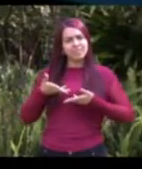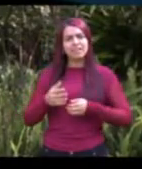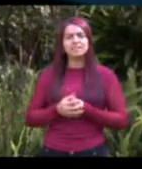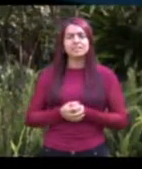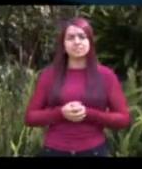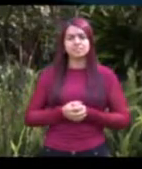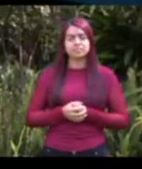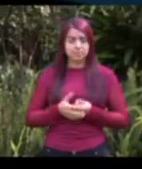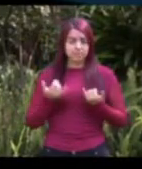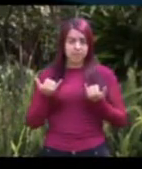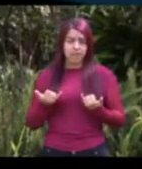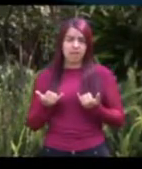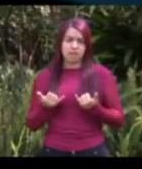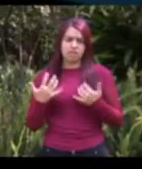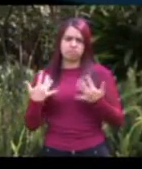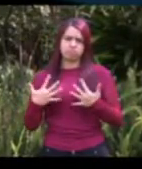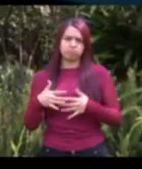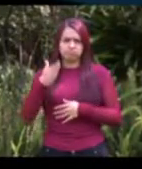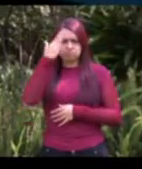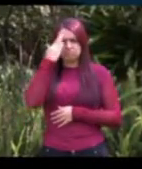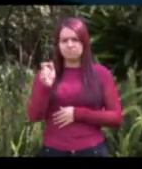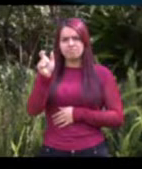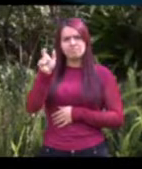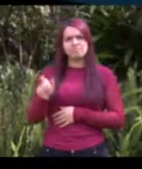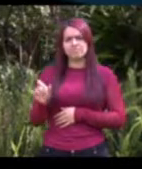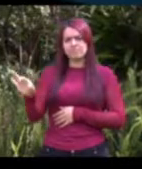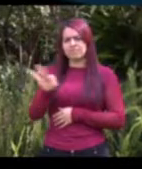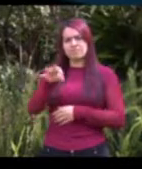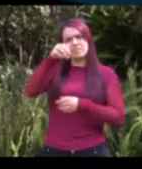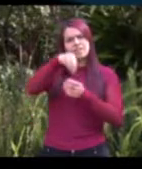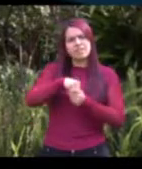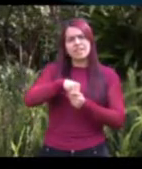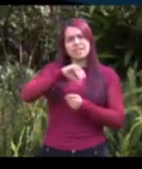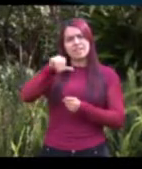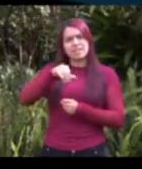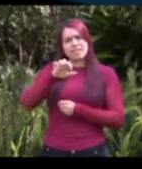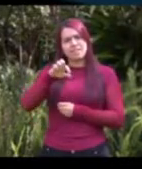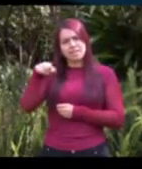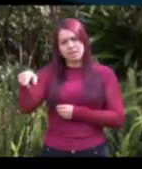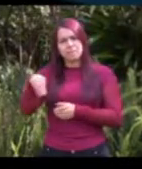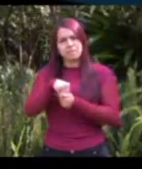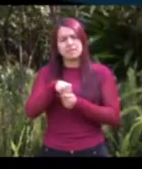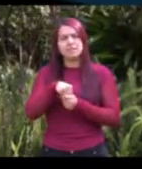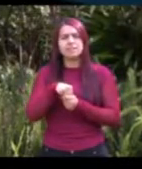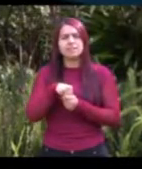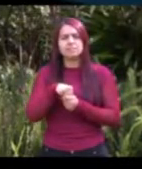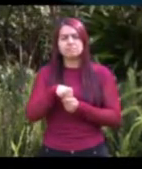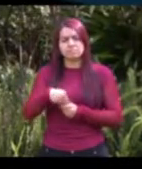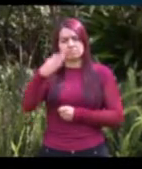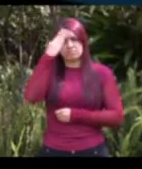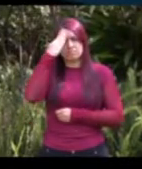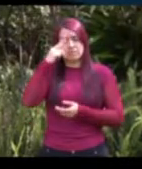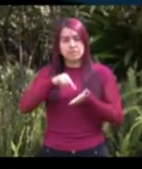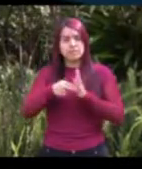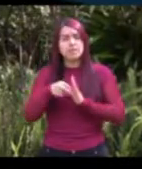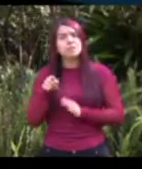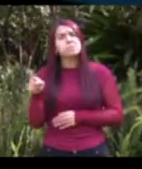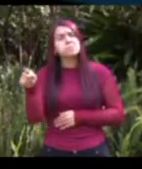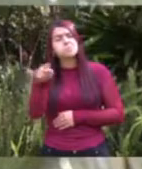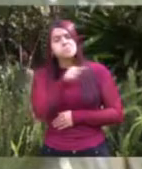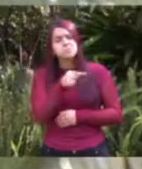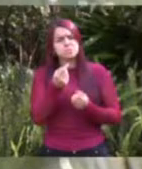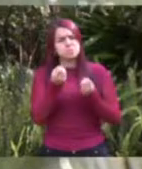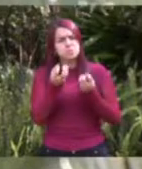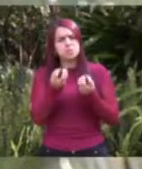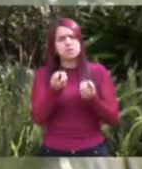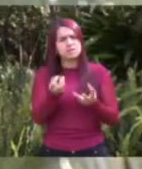sobre todo lo que representó su elección como presidenta de la Jurisdicción Especial para la Paz. No pocas veces hay